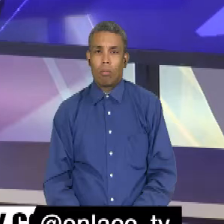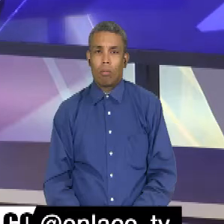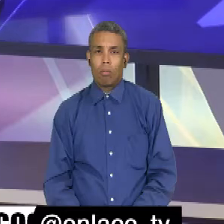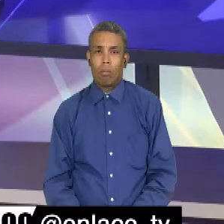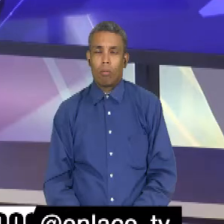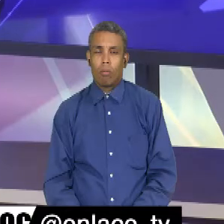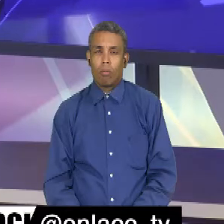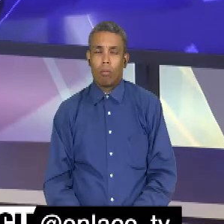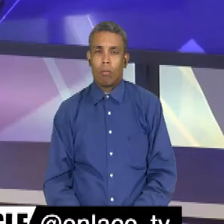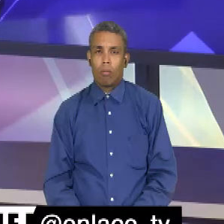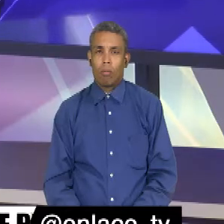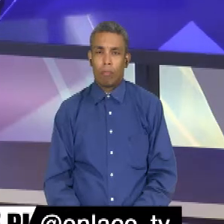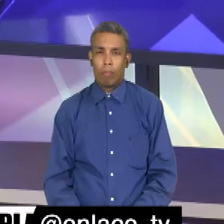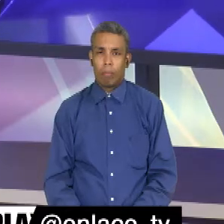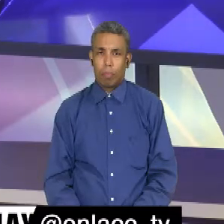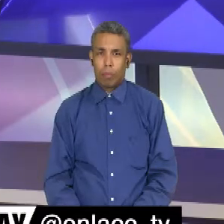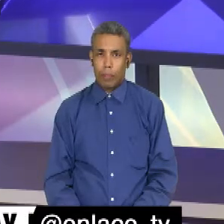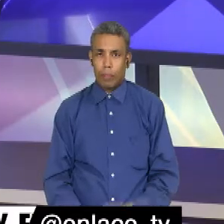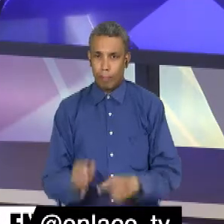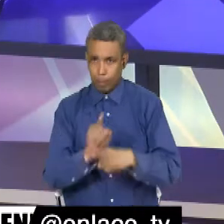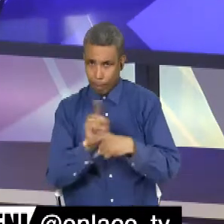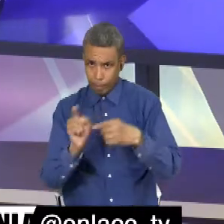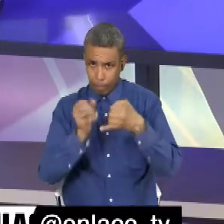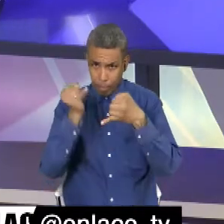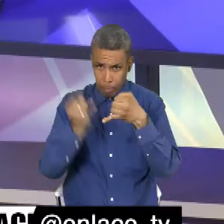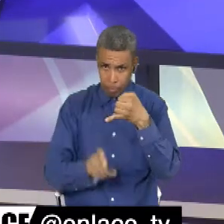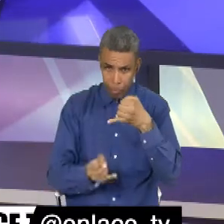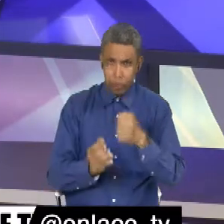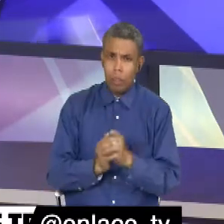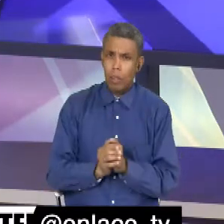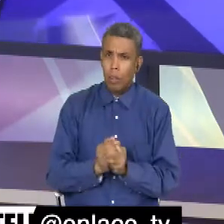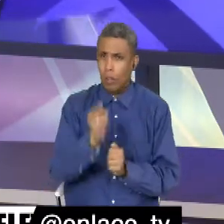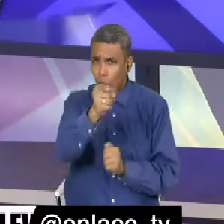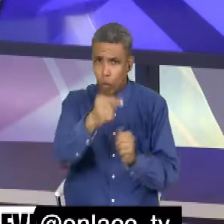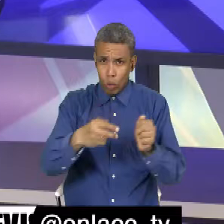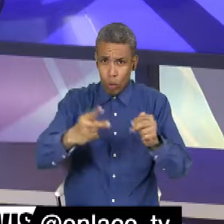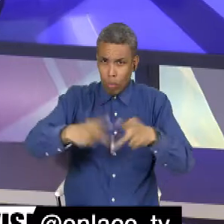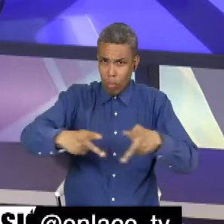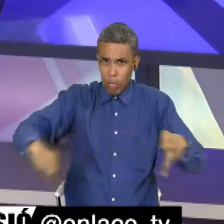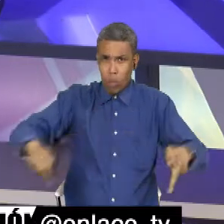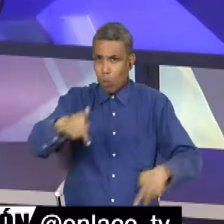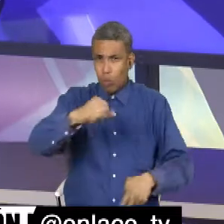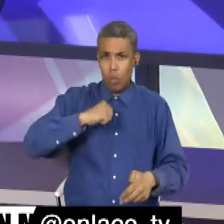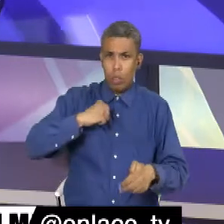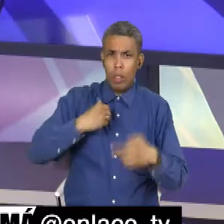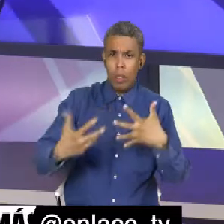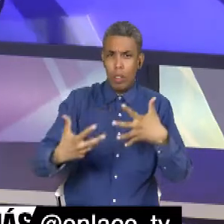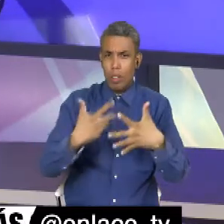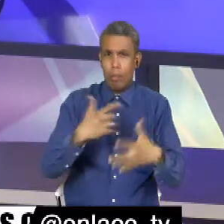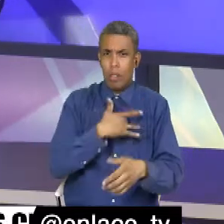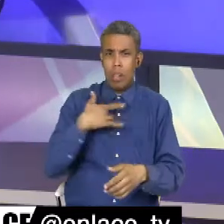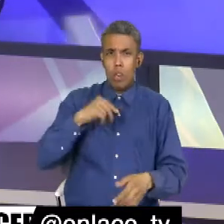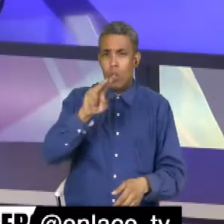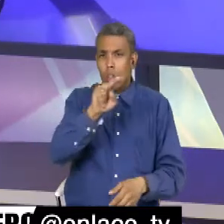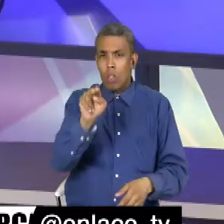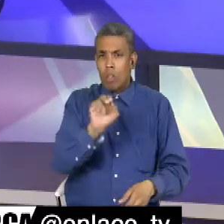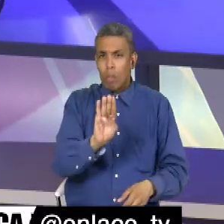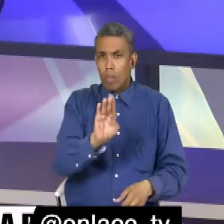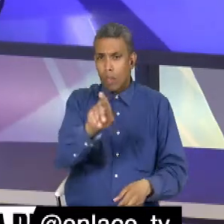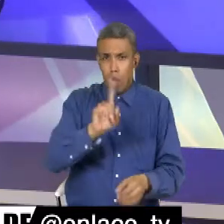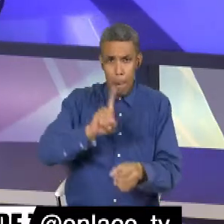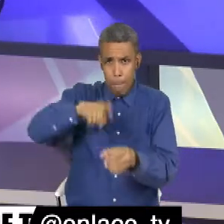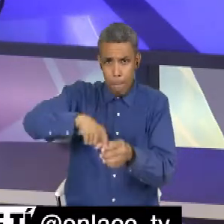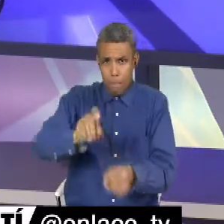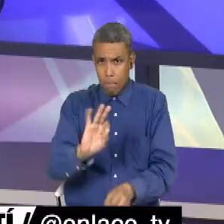Este fin de semana se cumplirá importante jornada para que las personas que no estén afiliadas al sistema de salud subsidiado lo hagan. Este evento